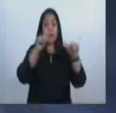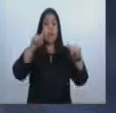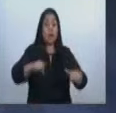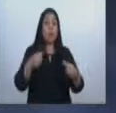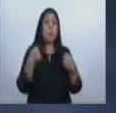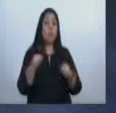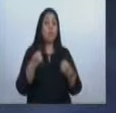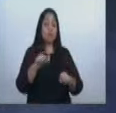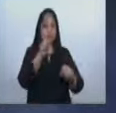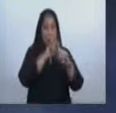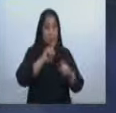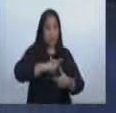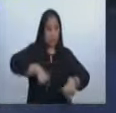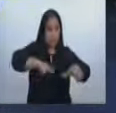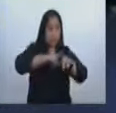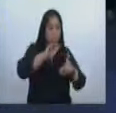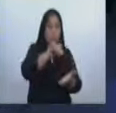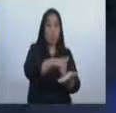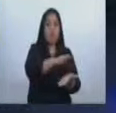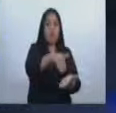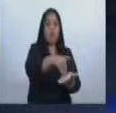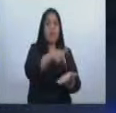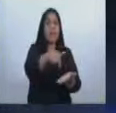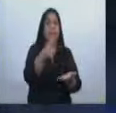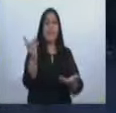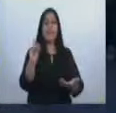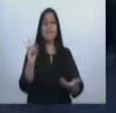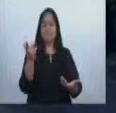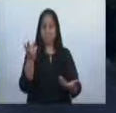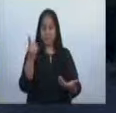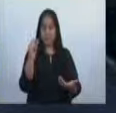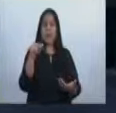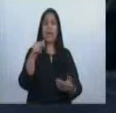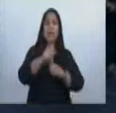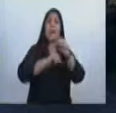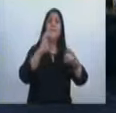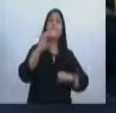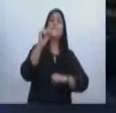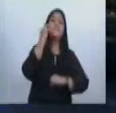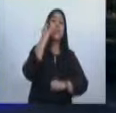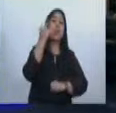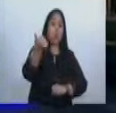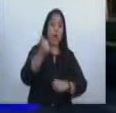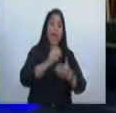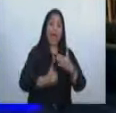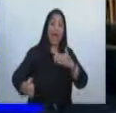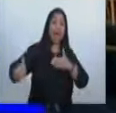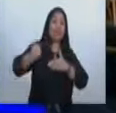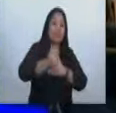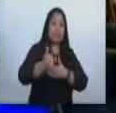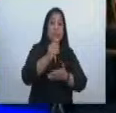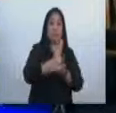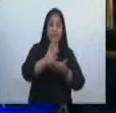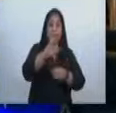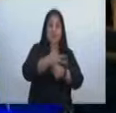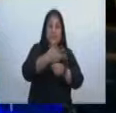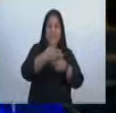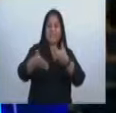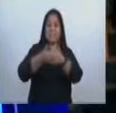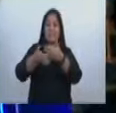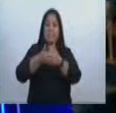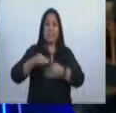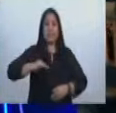estar ubicado en los campos de de fegua detrás del banco de Guatemala al lado del